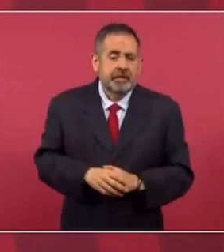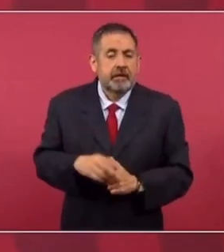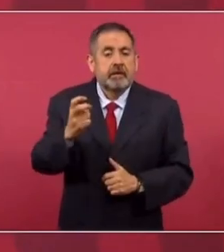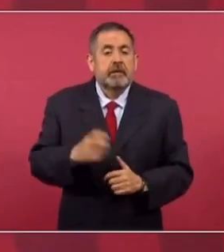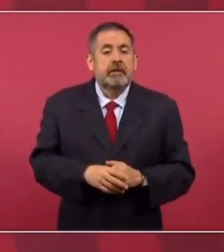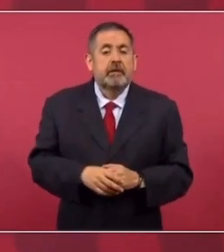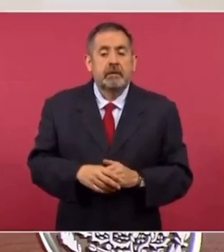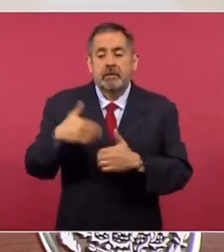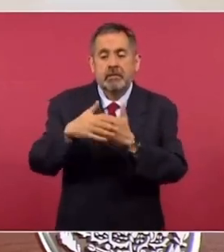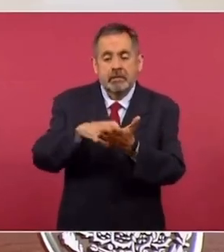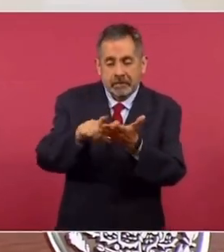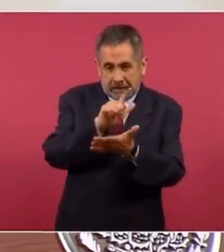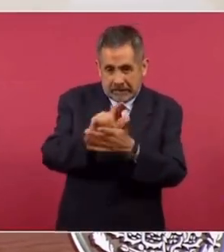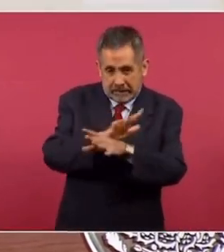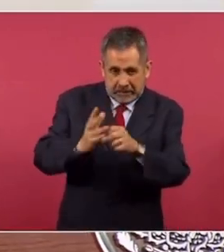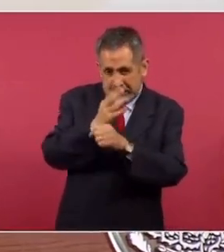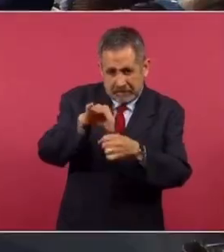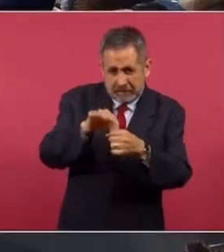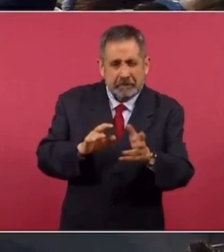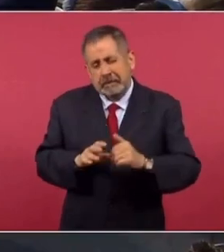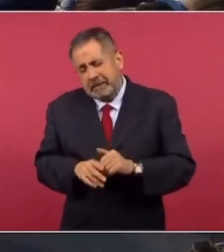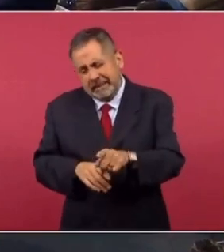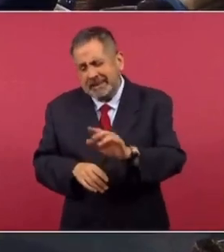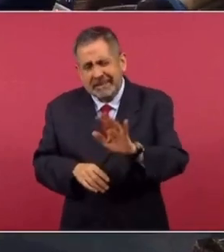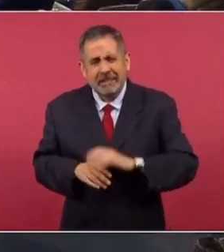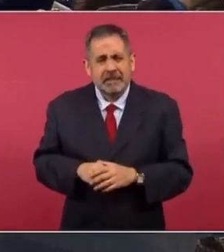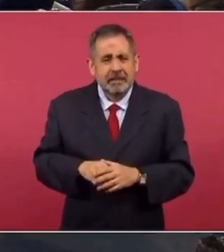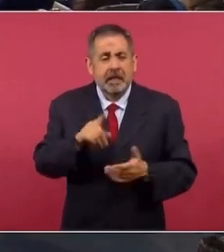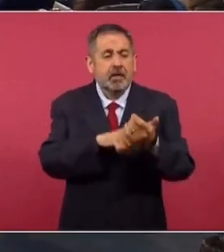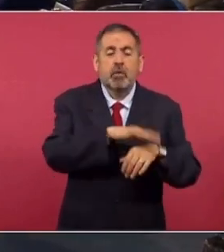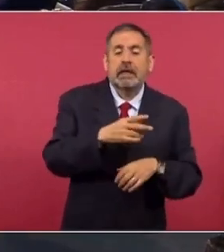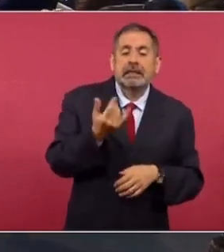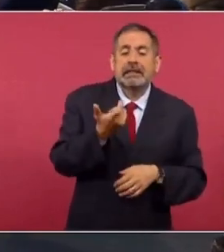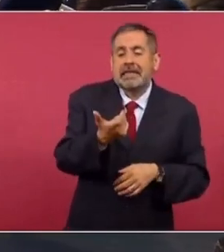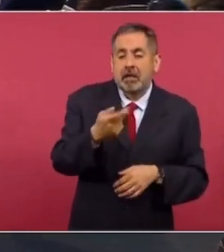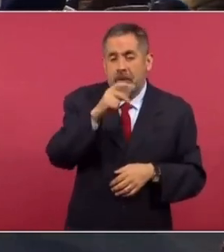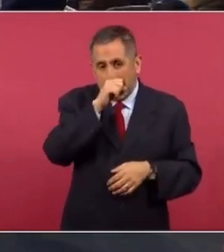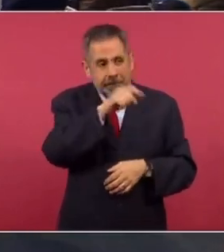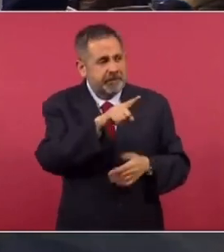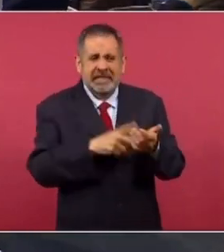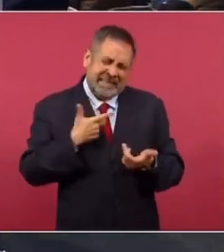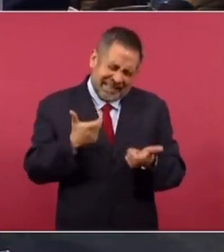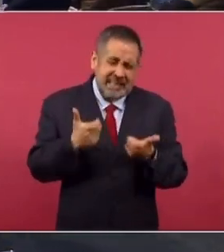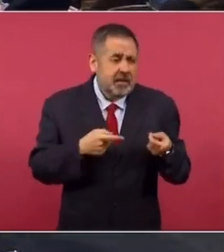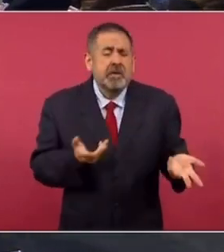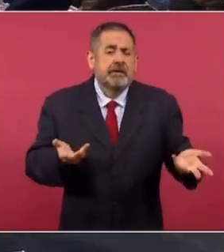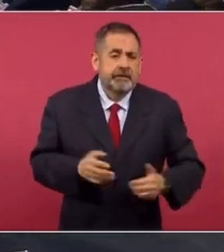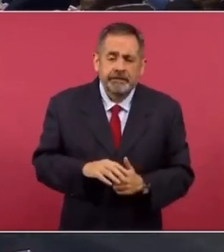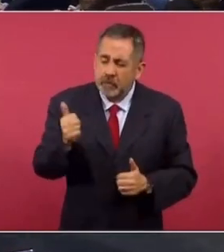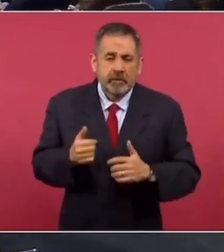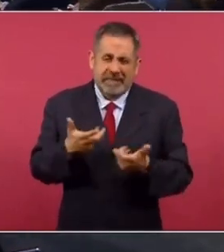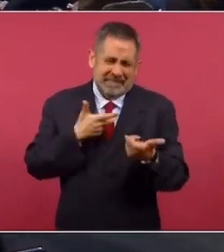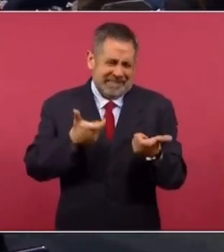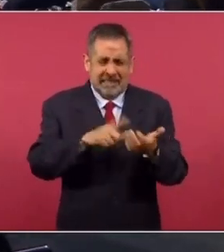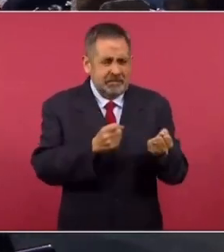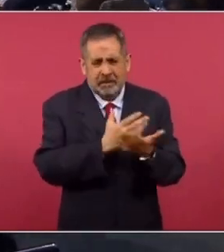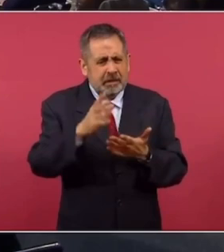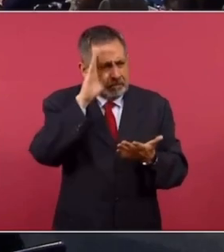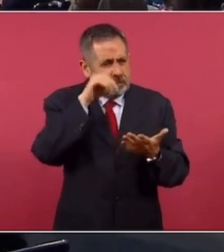Entonces, la reforma electoral, pues sí, es el dinero, ¿no? Pero ese tienen mucho ellos. Tienen